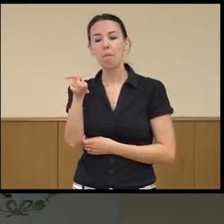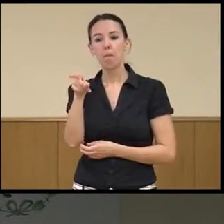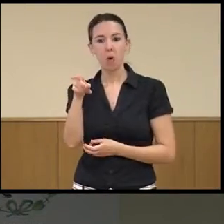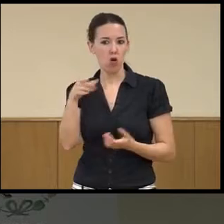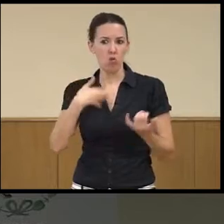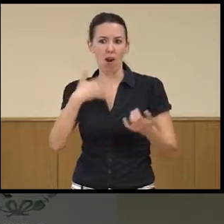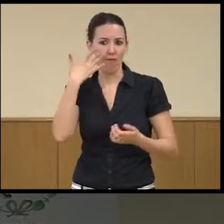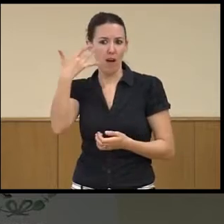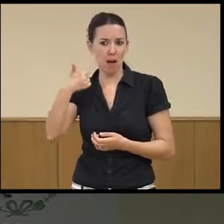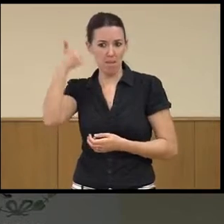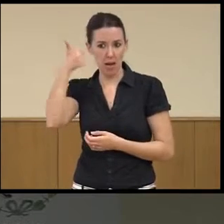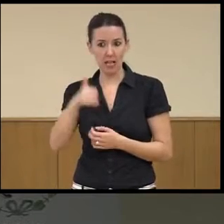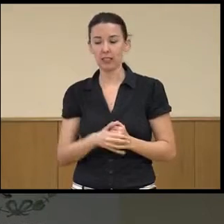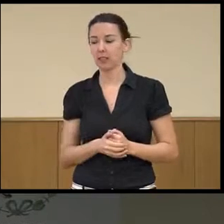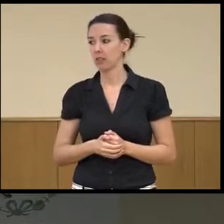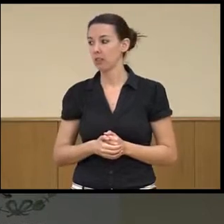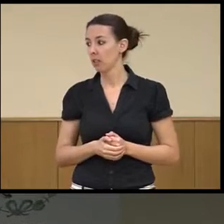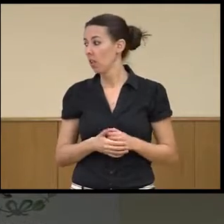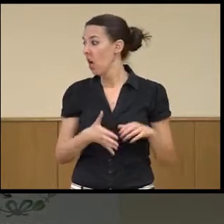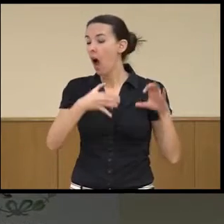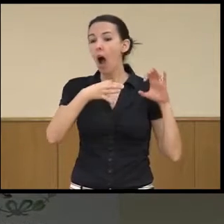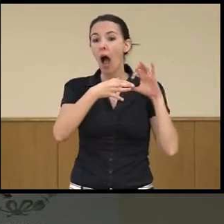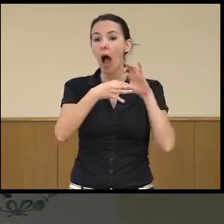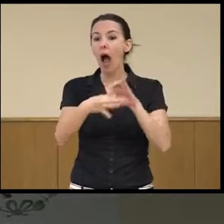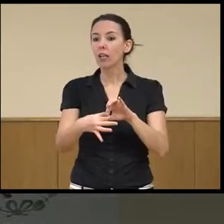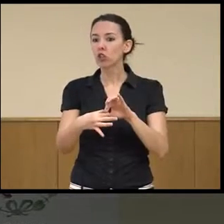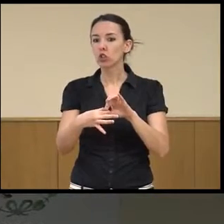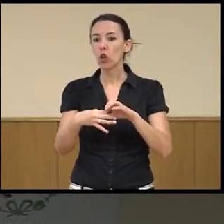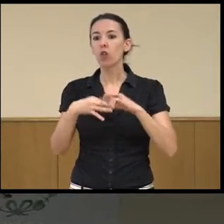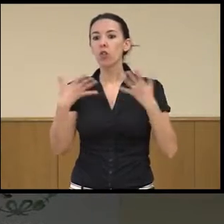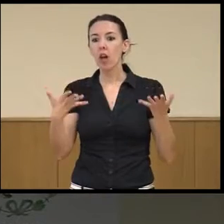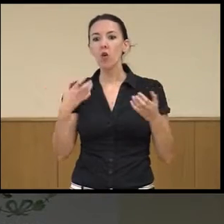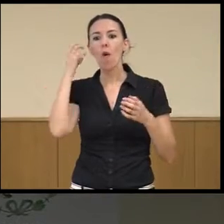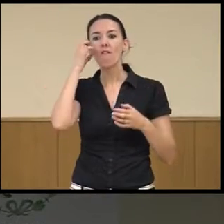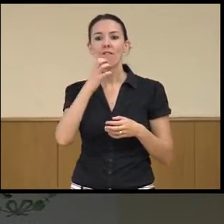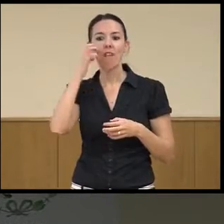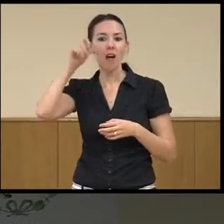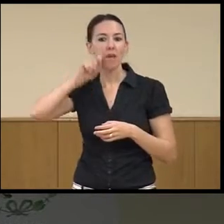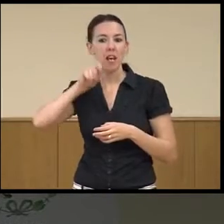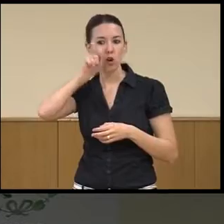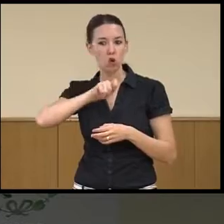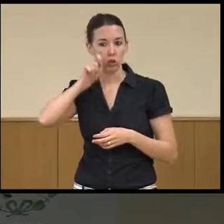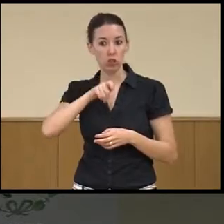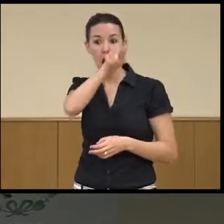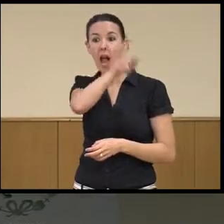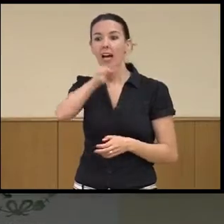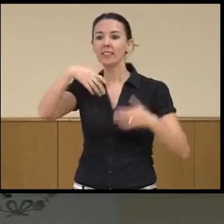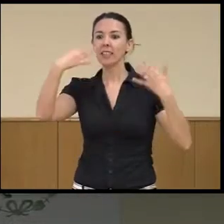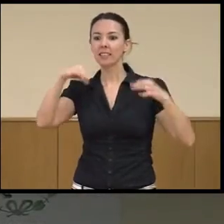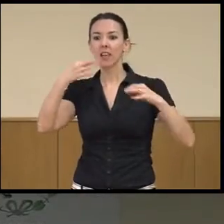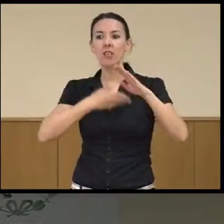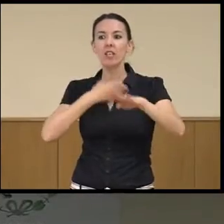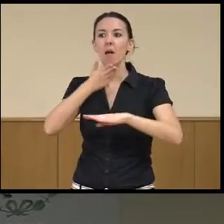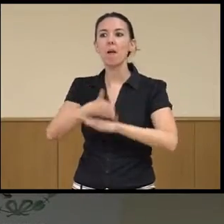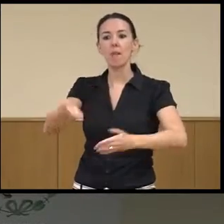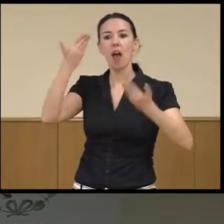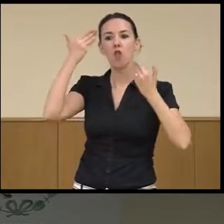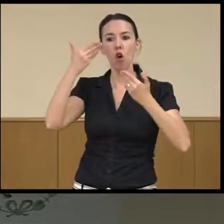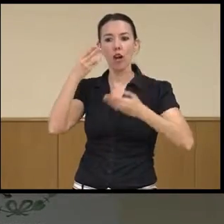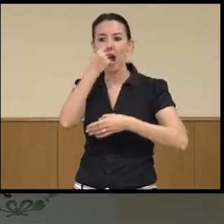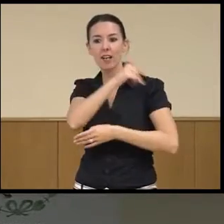más populares, el instrumento que se asociaba invariablemente a los barberos, a la gente sencilla que acude a adorar al niño en